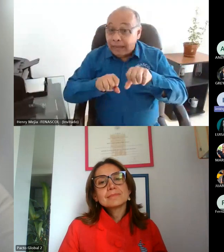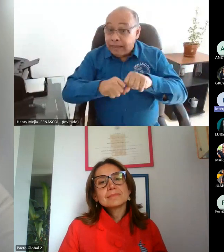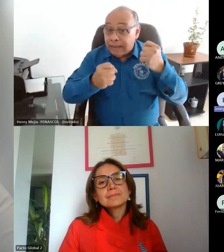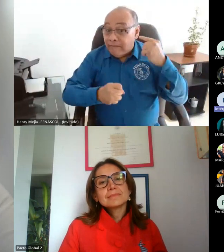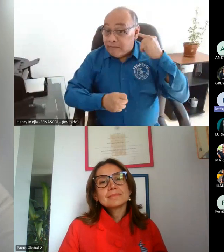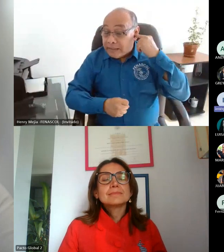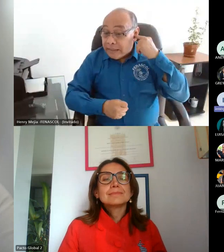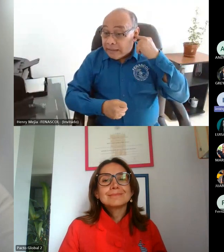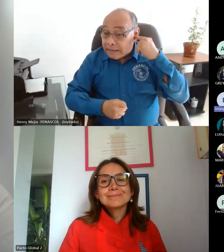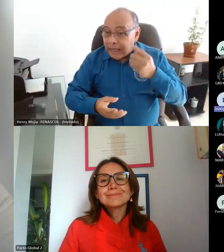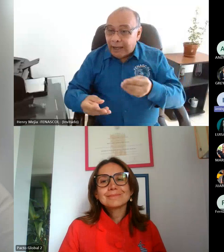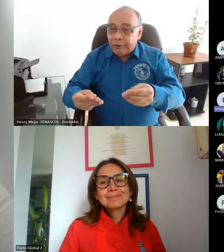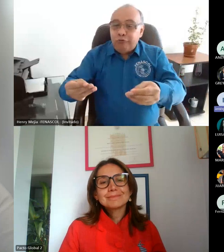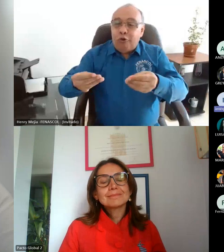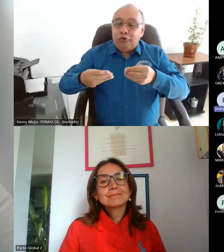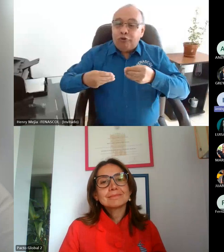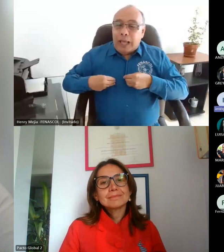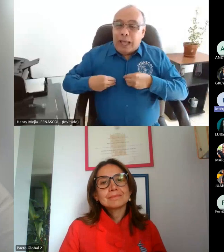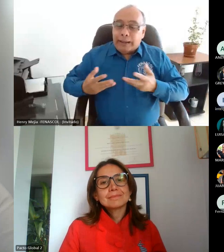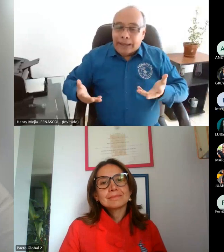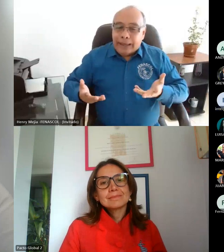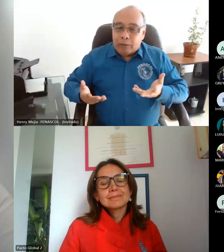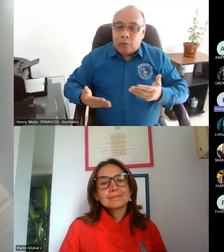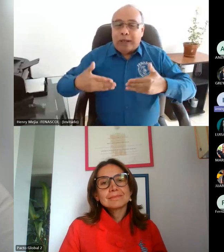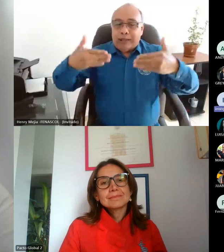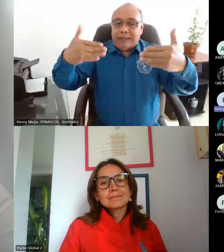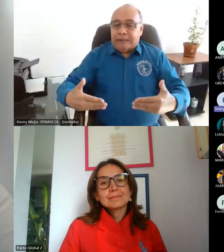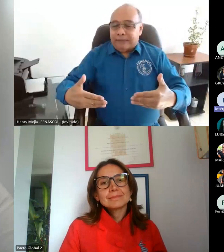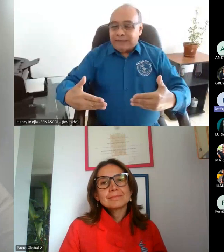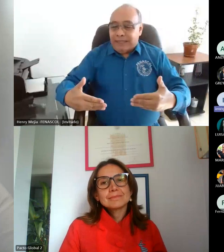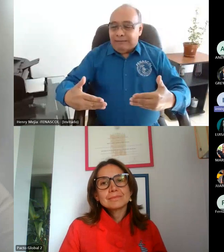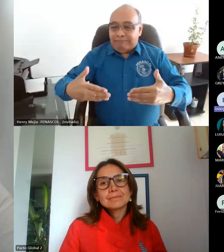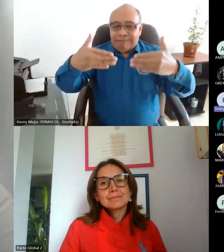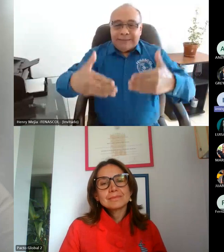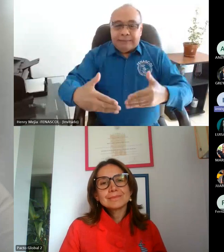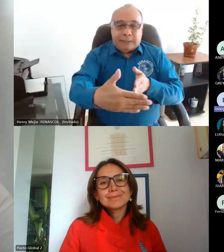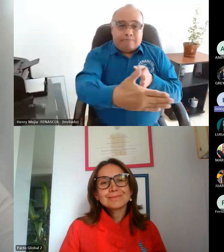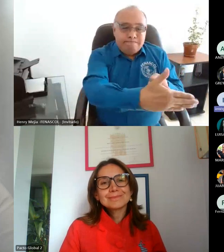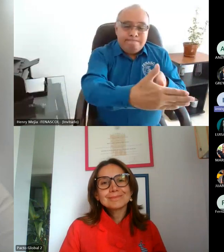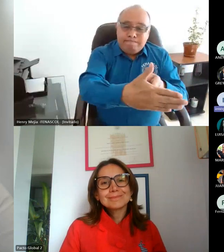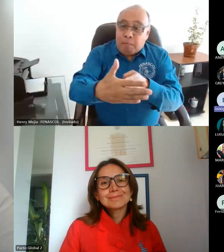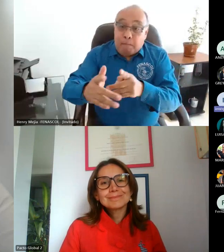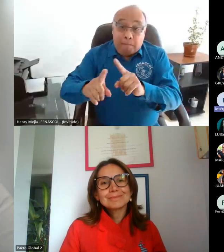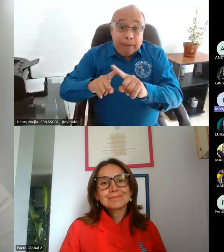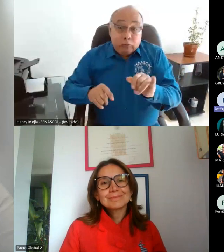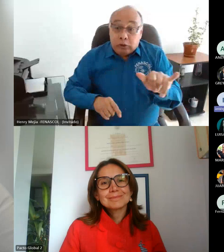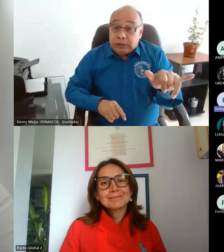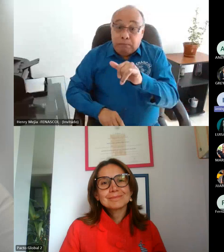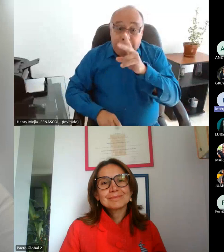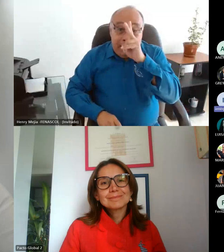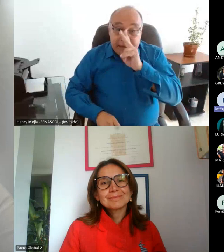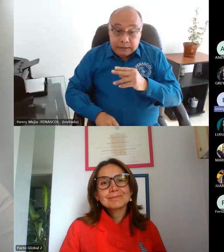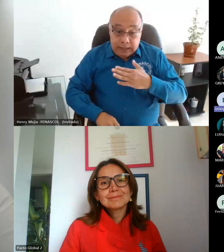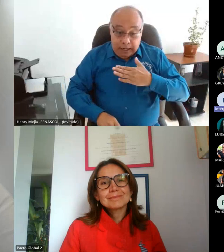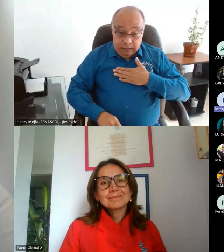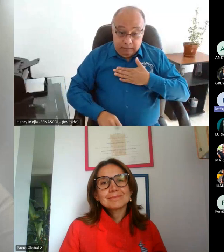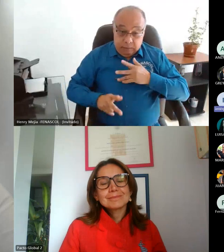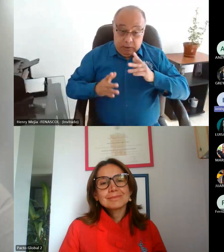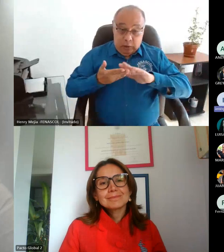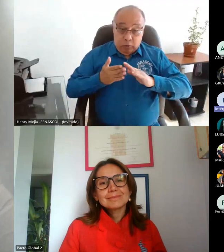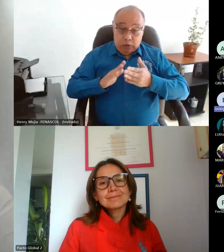deficiencia una dificultad auditiva sí Y pues eh al con al